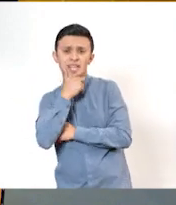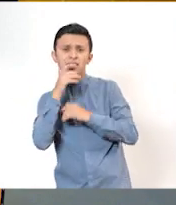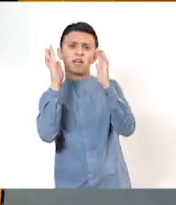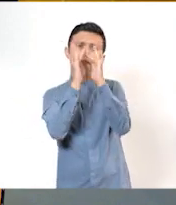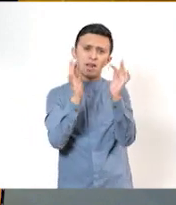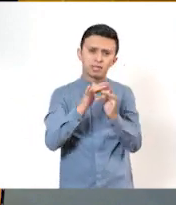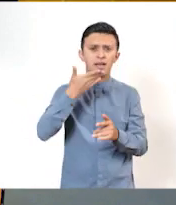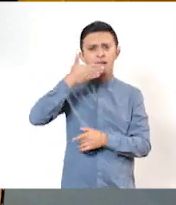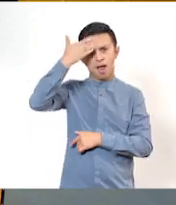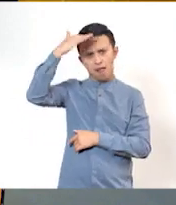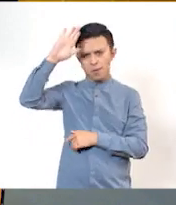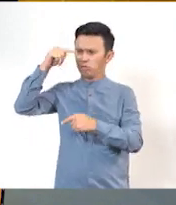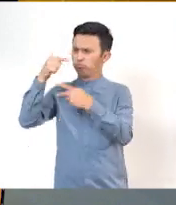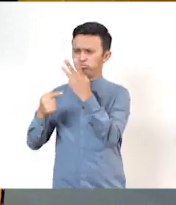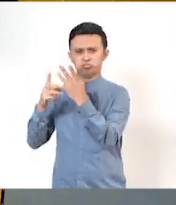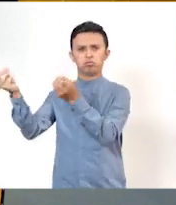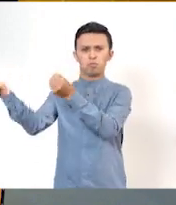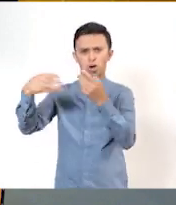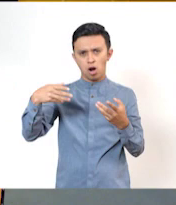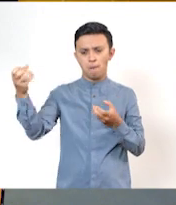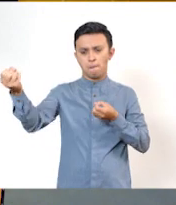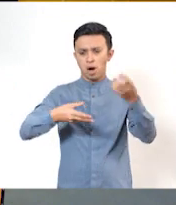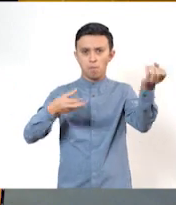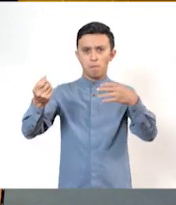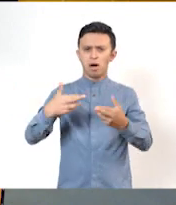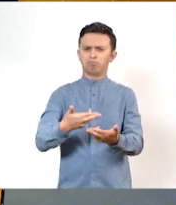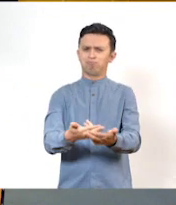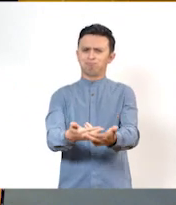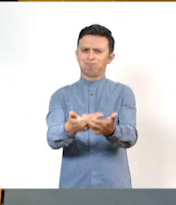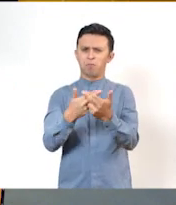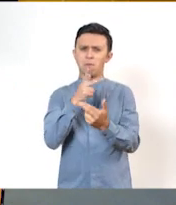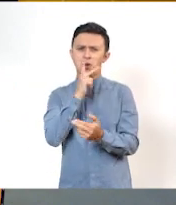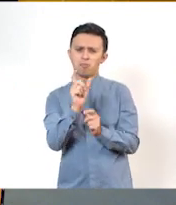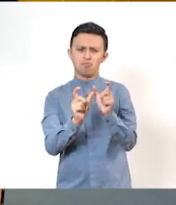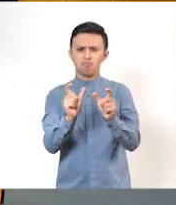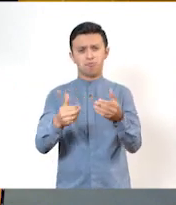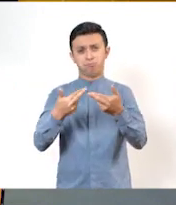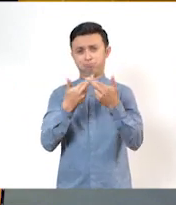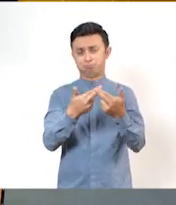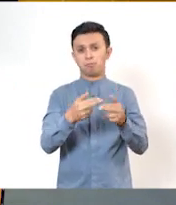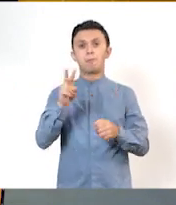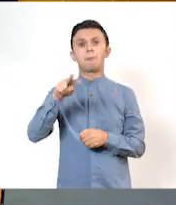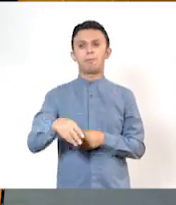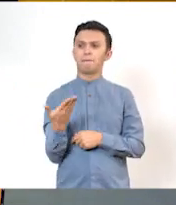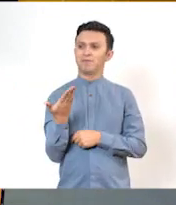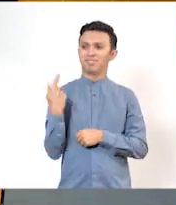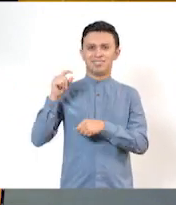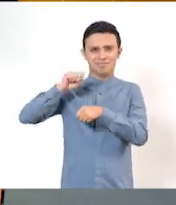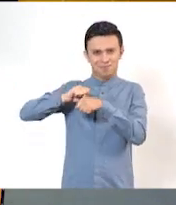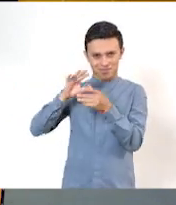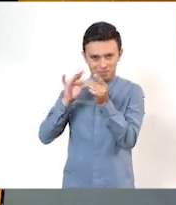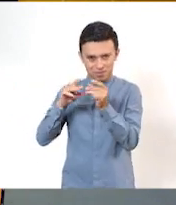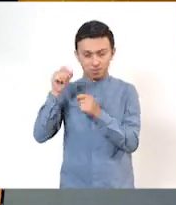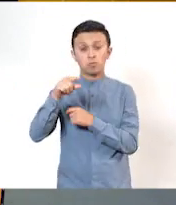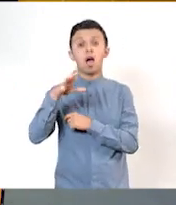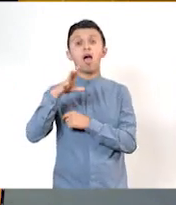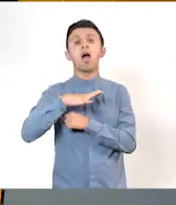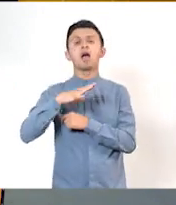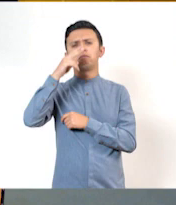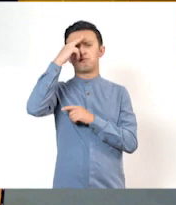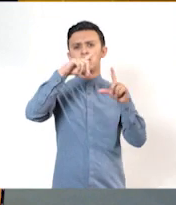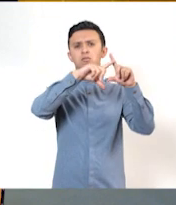del francés, del árabe y otras. Y todo esto enriquece nuestra lengua. Y como lo vimos en la semana pasada,